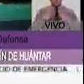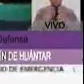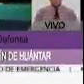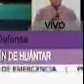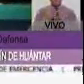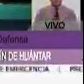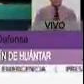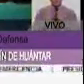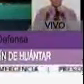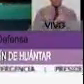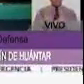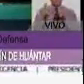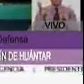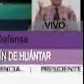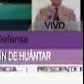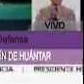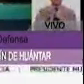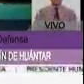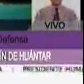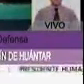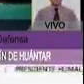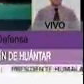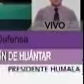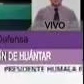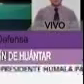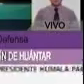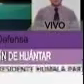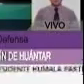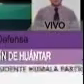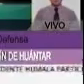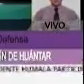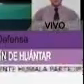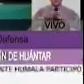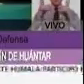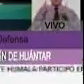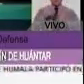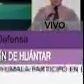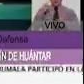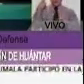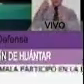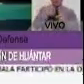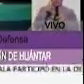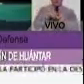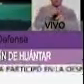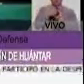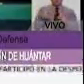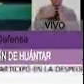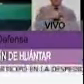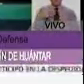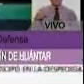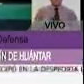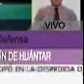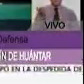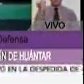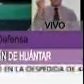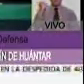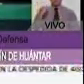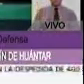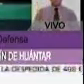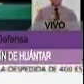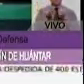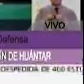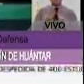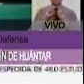existencia de esa reunión. El día de la interpelación, la semana pasada, ante